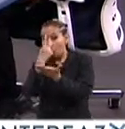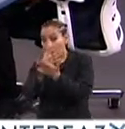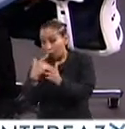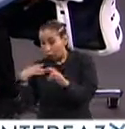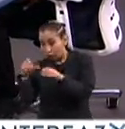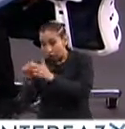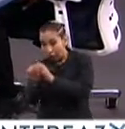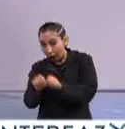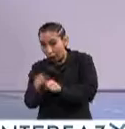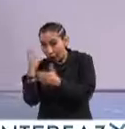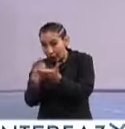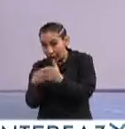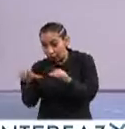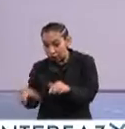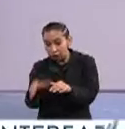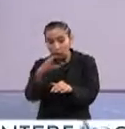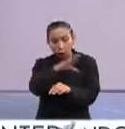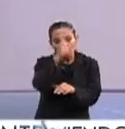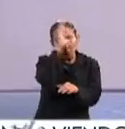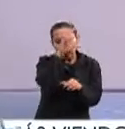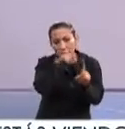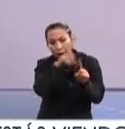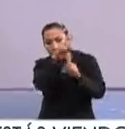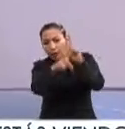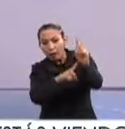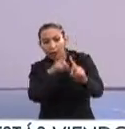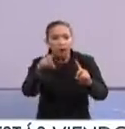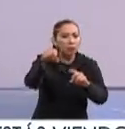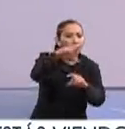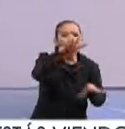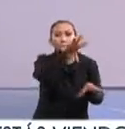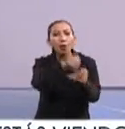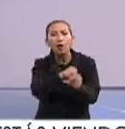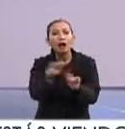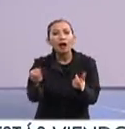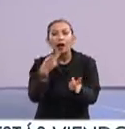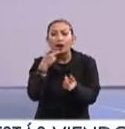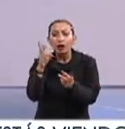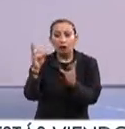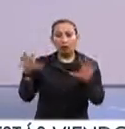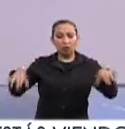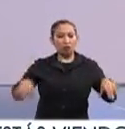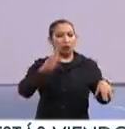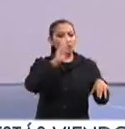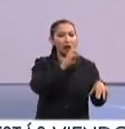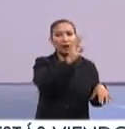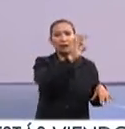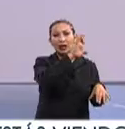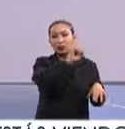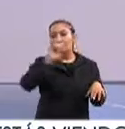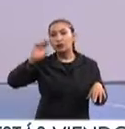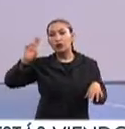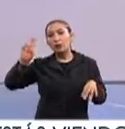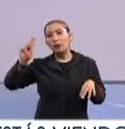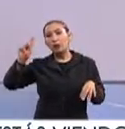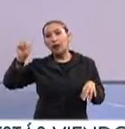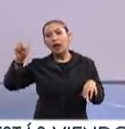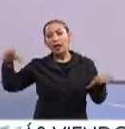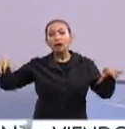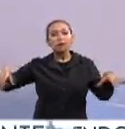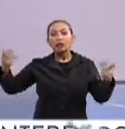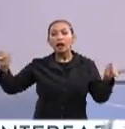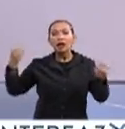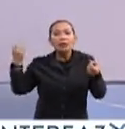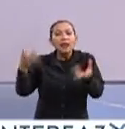los alrededores, desde aspectos culturales, desde aspectos deportivos, etcétera. Cuéntanos de estas dos universidades, tanto de la FES como de la Universidad Pedagógica Nacional,